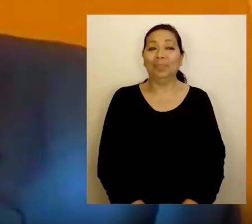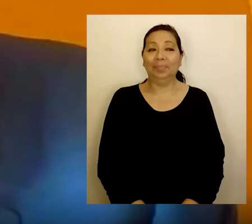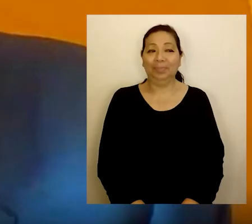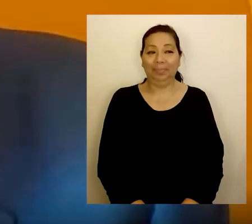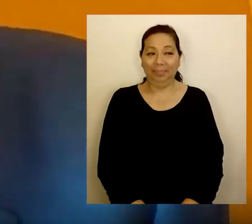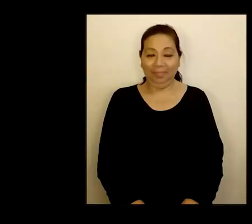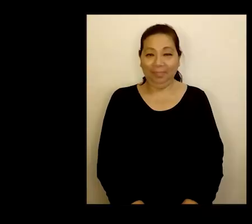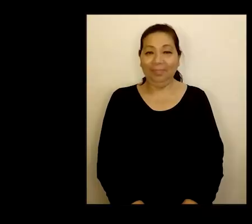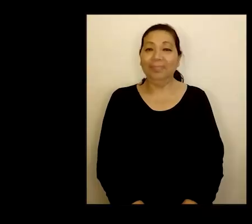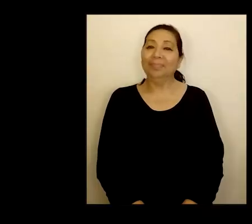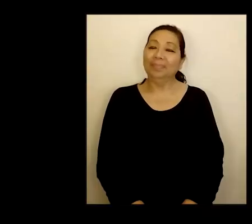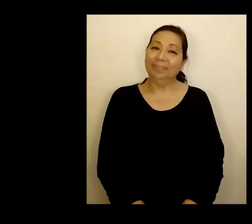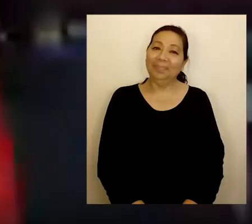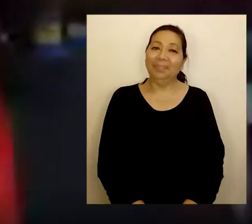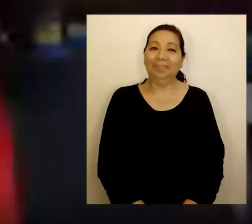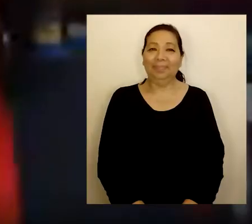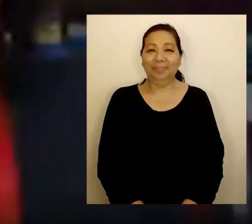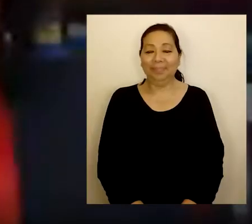A ver.